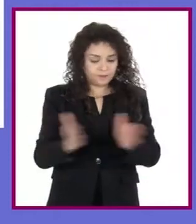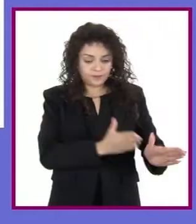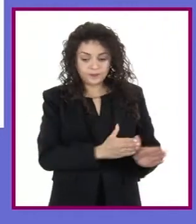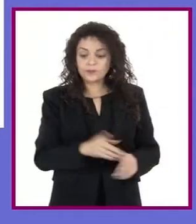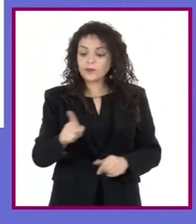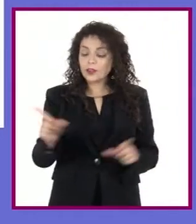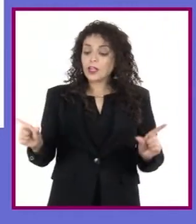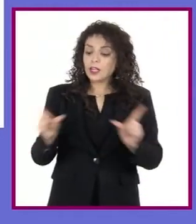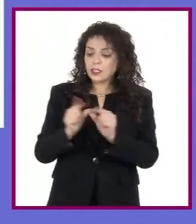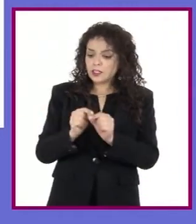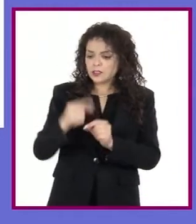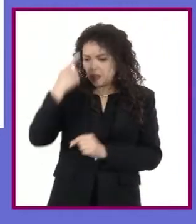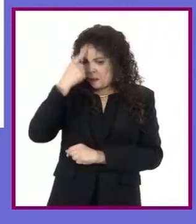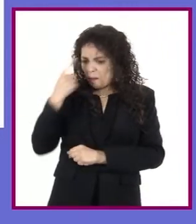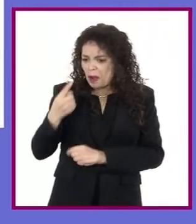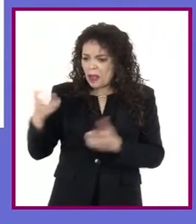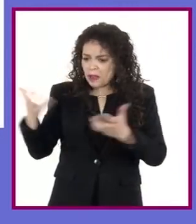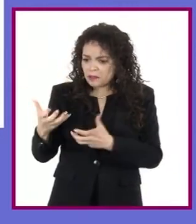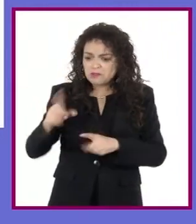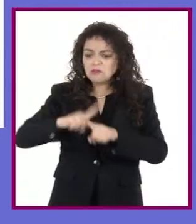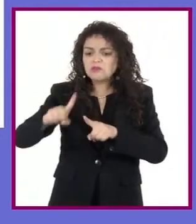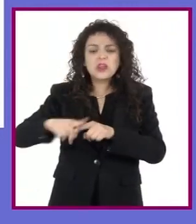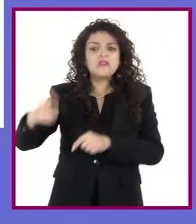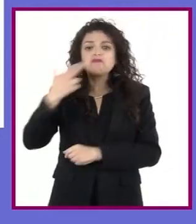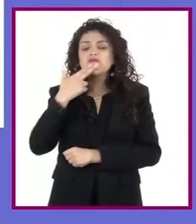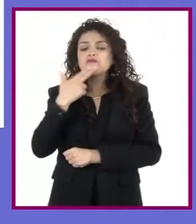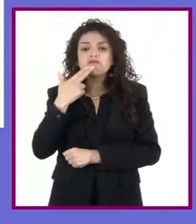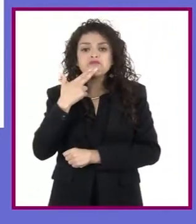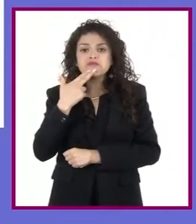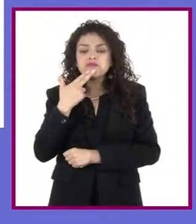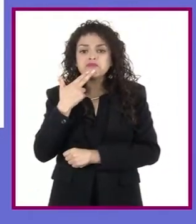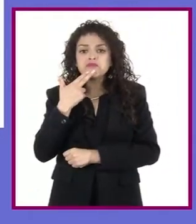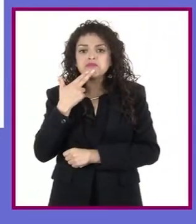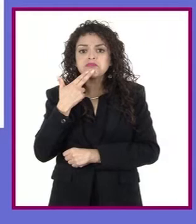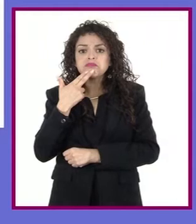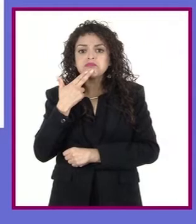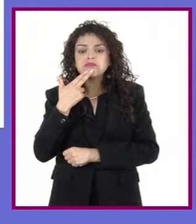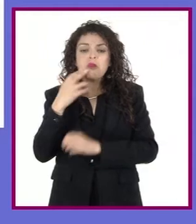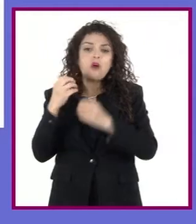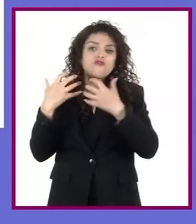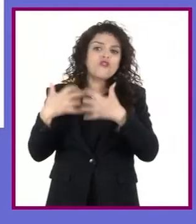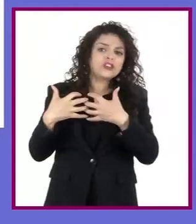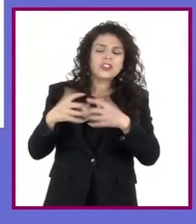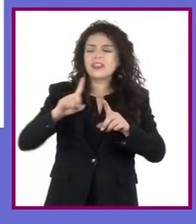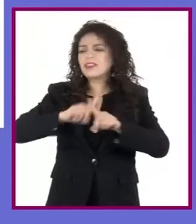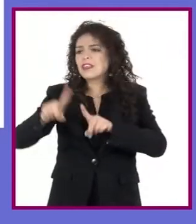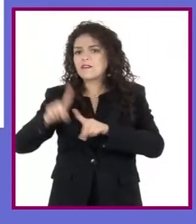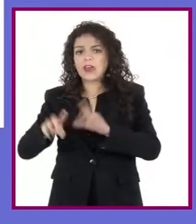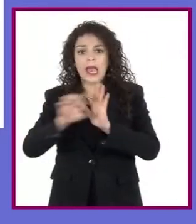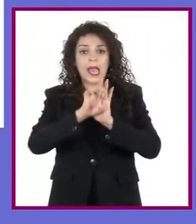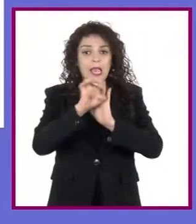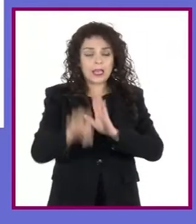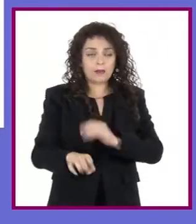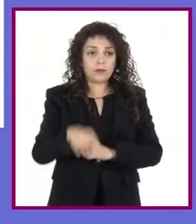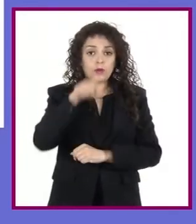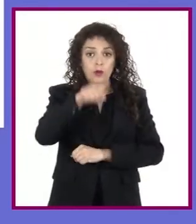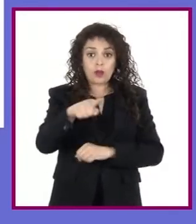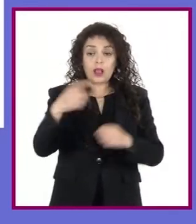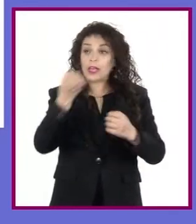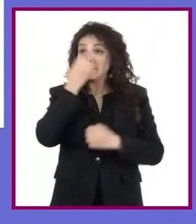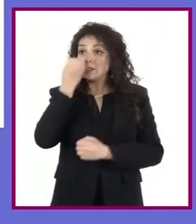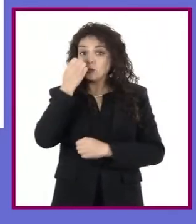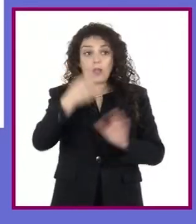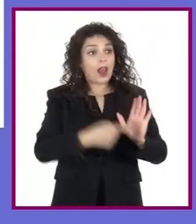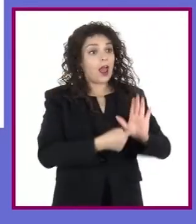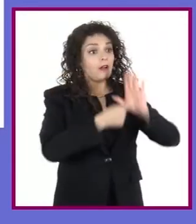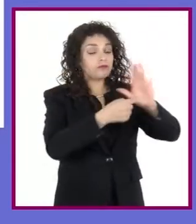diferentes objetivos o diferentes usos o diferentes funciones. Por ejemplo, cuando se está preparando una exposición para presentar frente